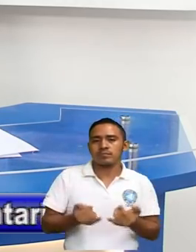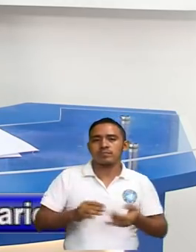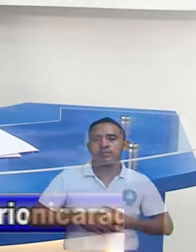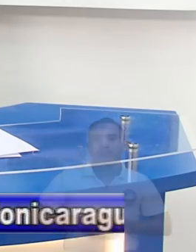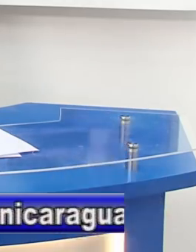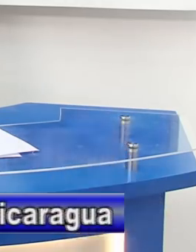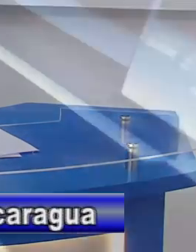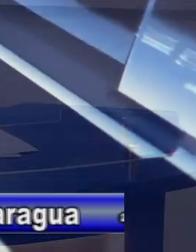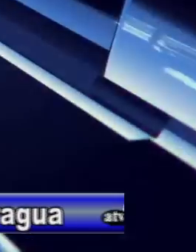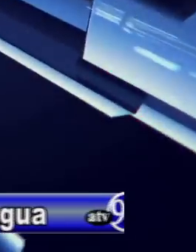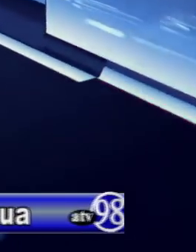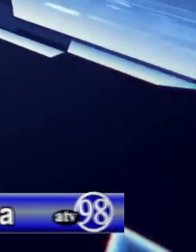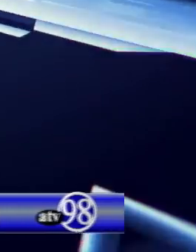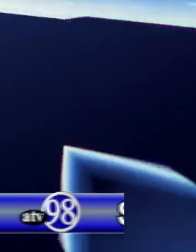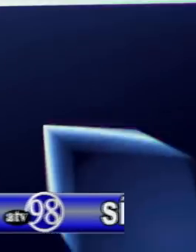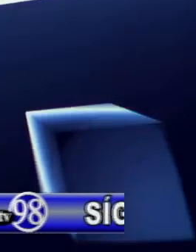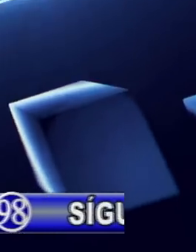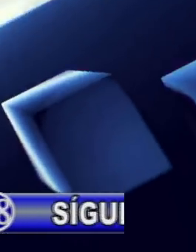internacionales.